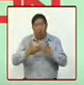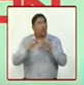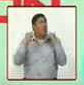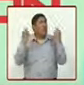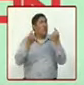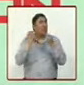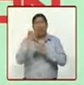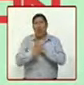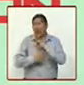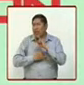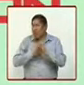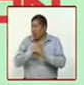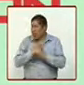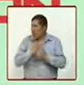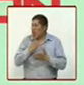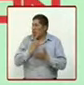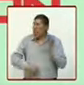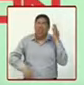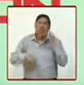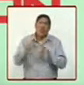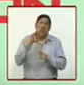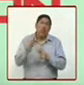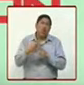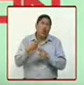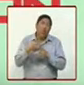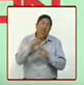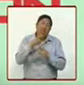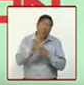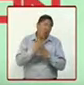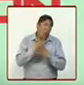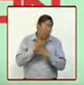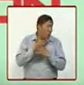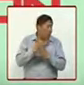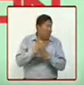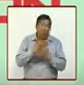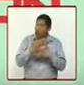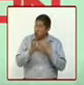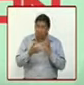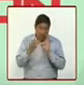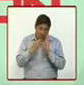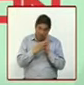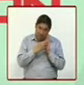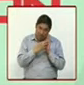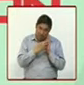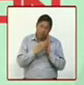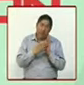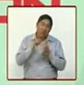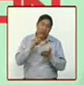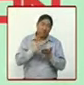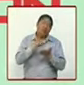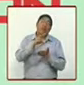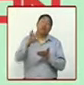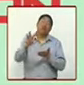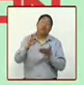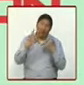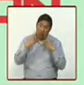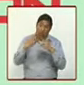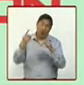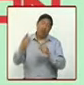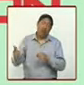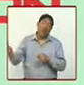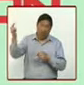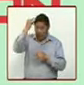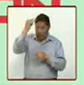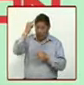va a llegar, quiénes, qué nombre van a estrenar, quiénes van a venir a compartir, dónde ponen este sello a la gestión 2024. Fuimos hasta la ciudad